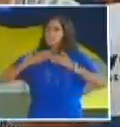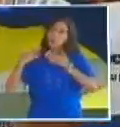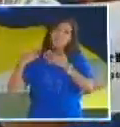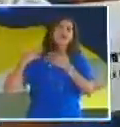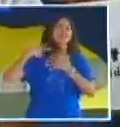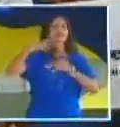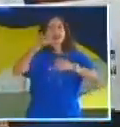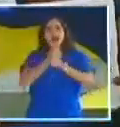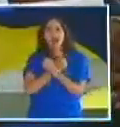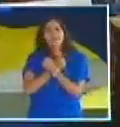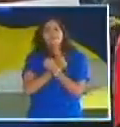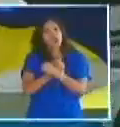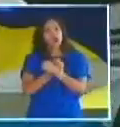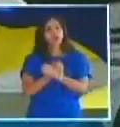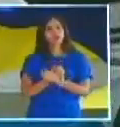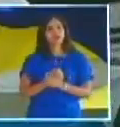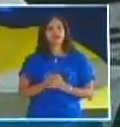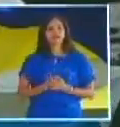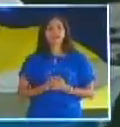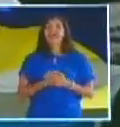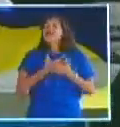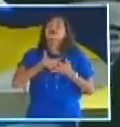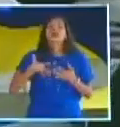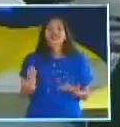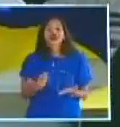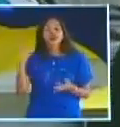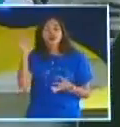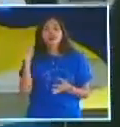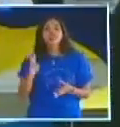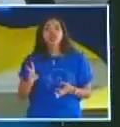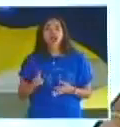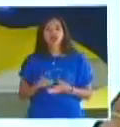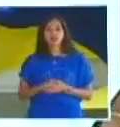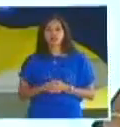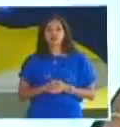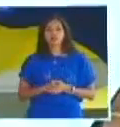prosperidad, amor. Eso es lo que queremos los venezolanos.